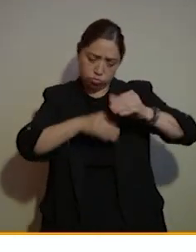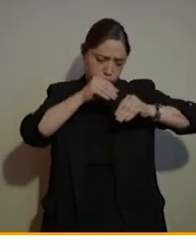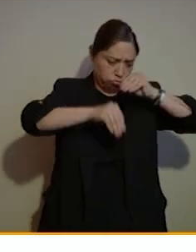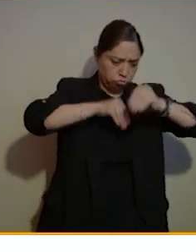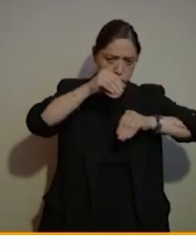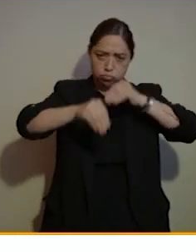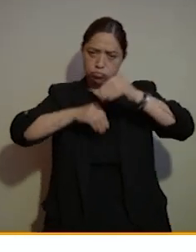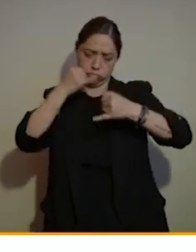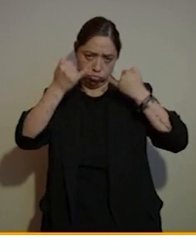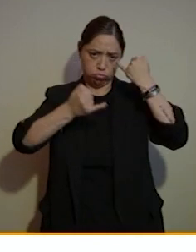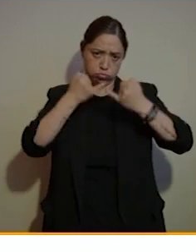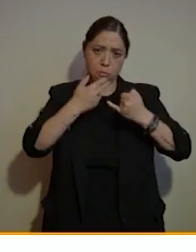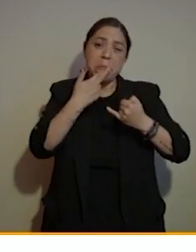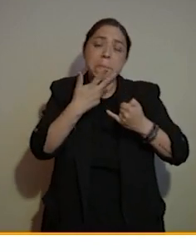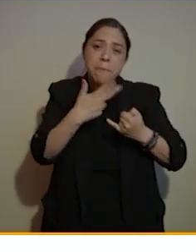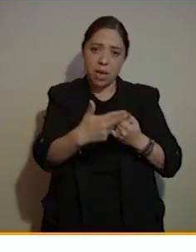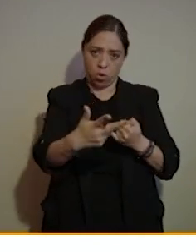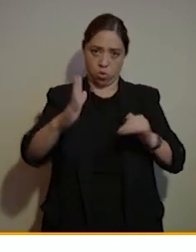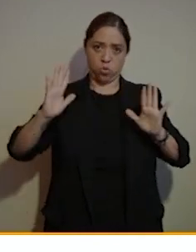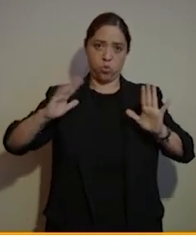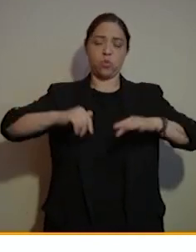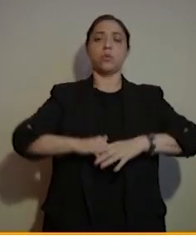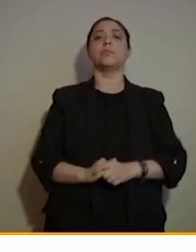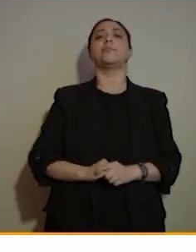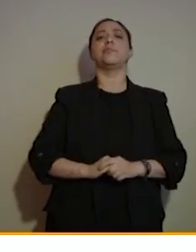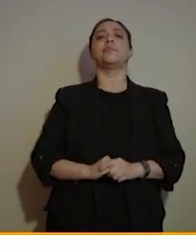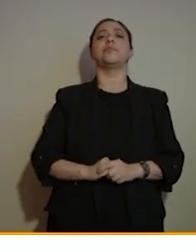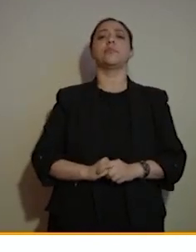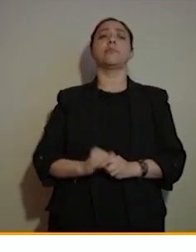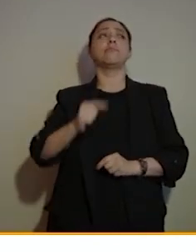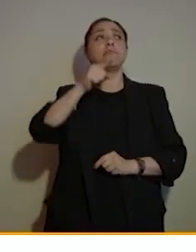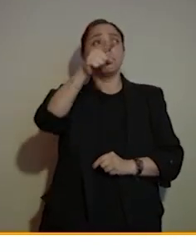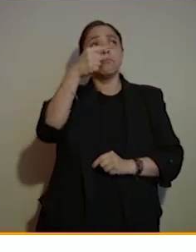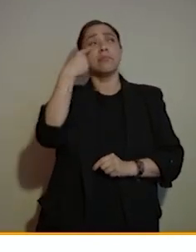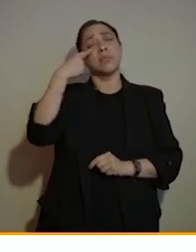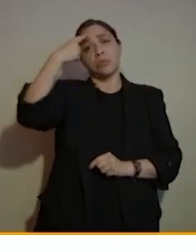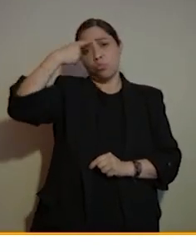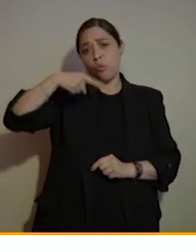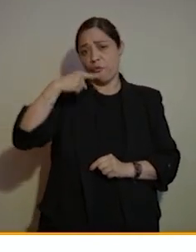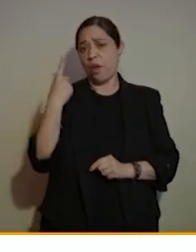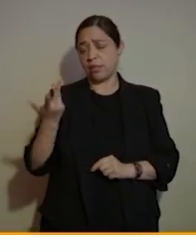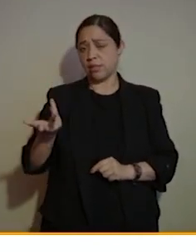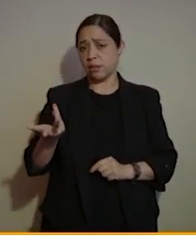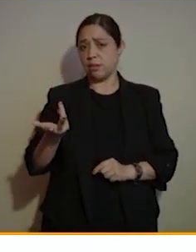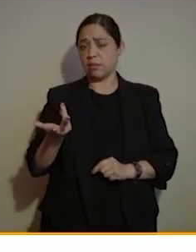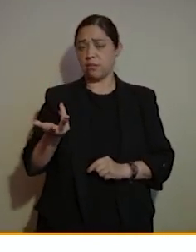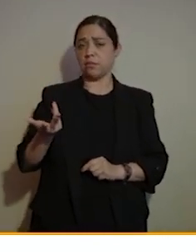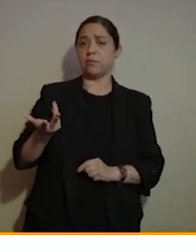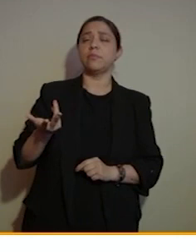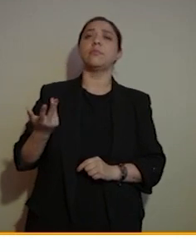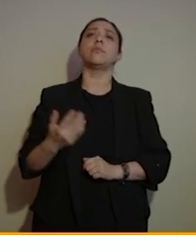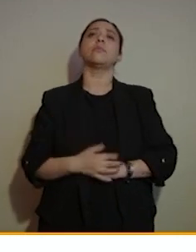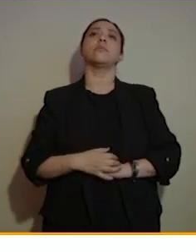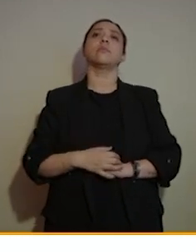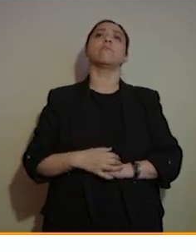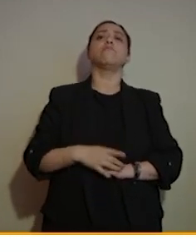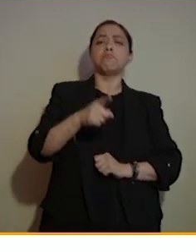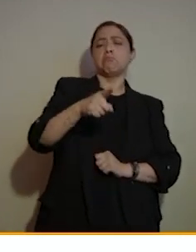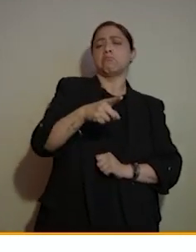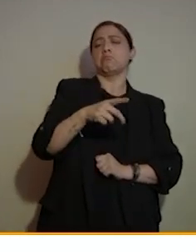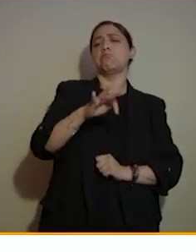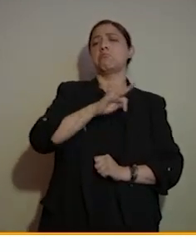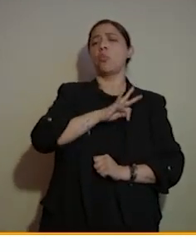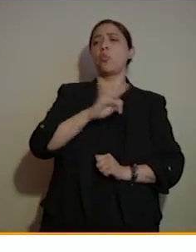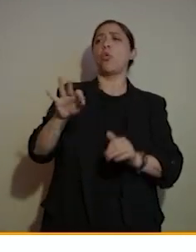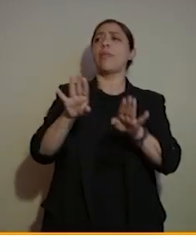Como ya lo comenté, pues el ciclo es muy sencillo y se puede hacer tan sofisticado como tenemos